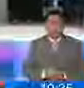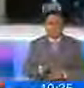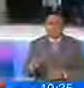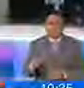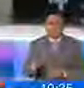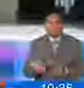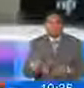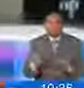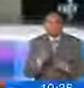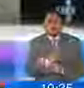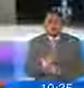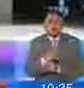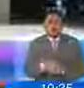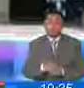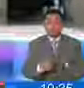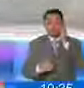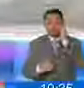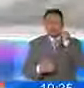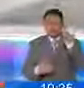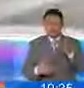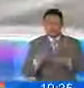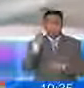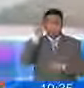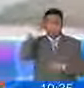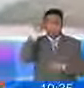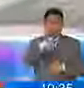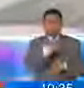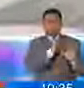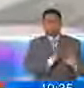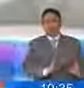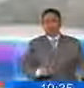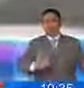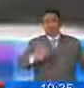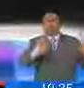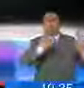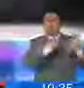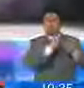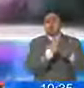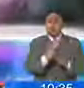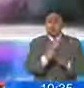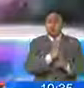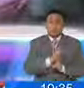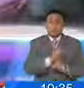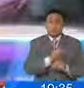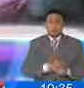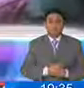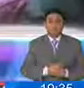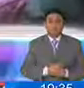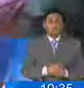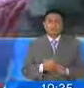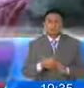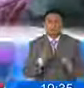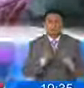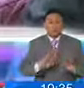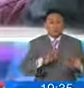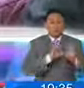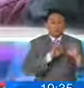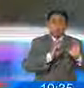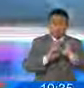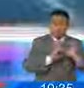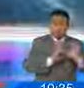Los expertos cuentan que el rol de los padres es fundamental para prevenirlo. Importante que la comunicación de los padres del